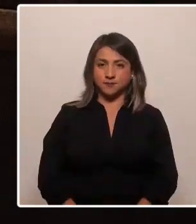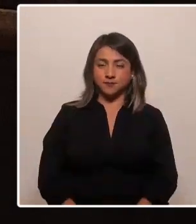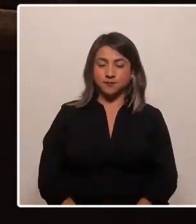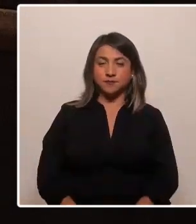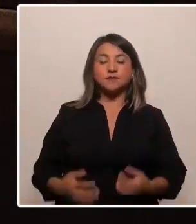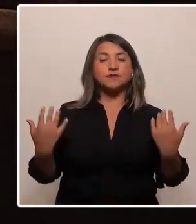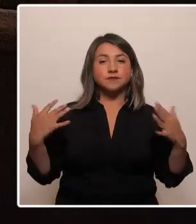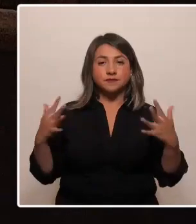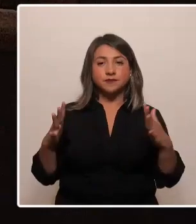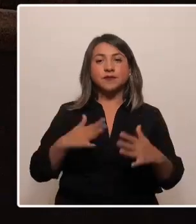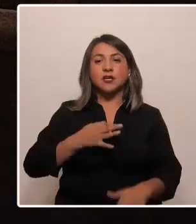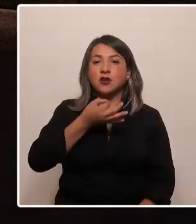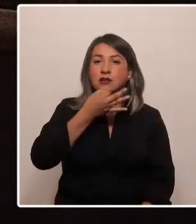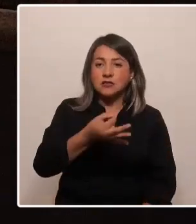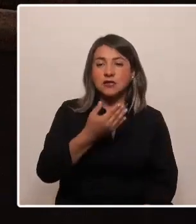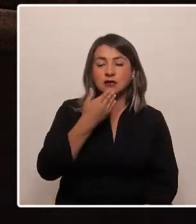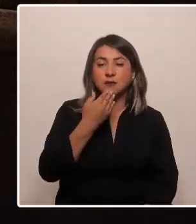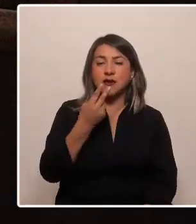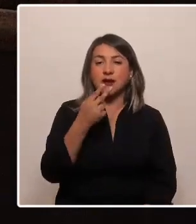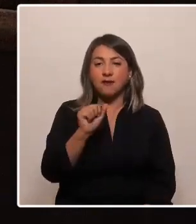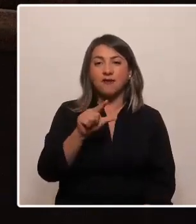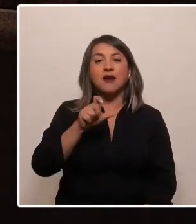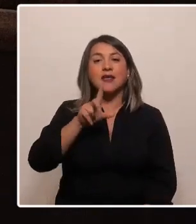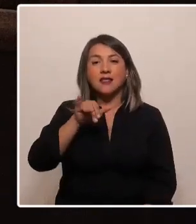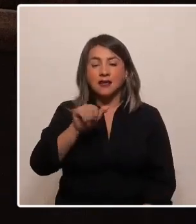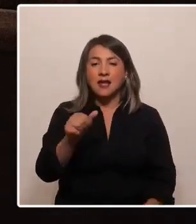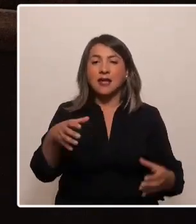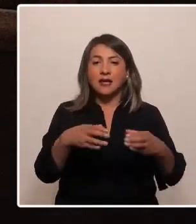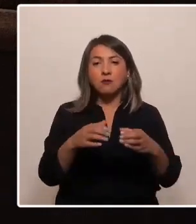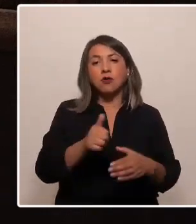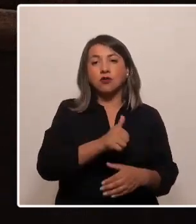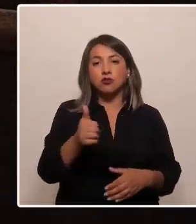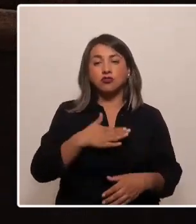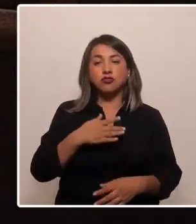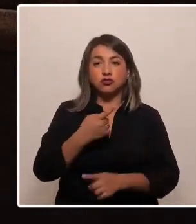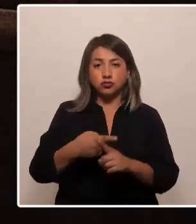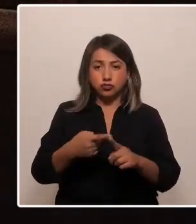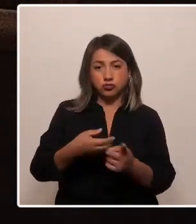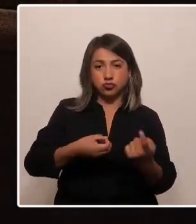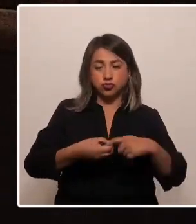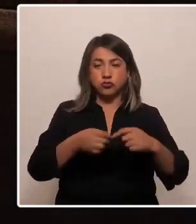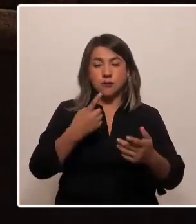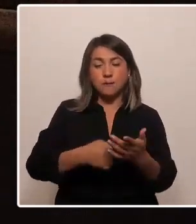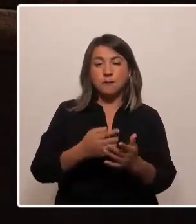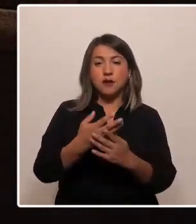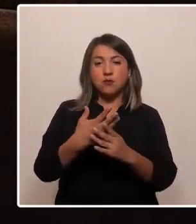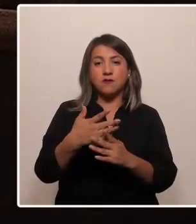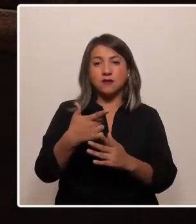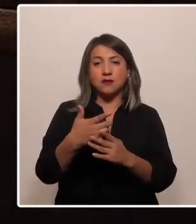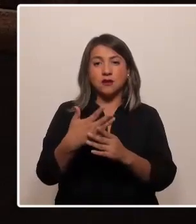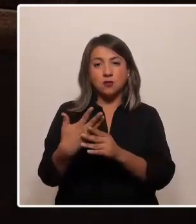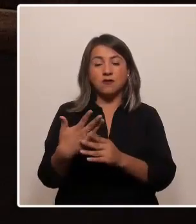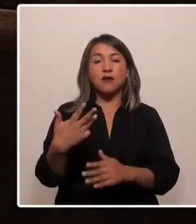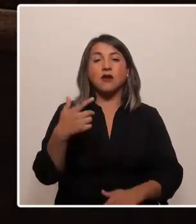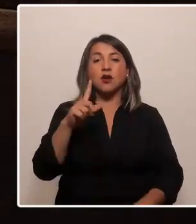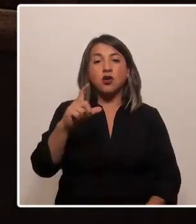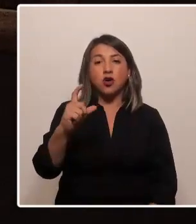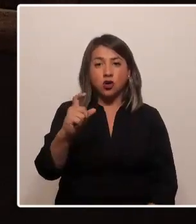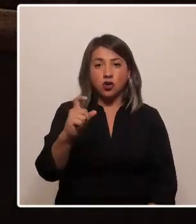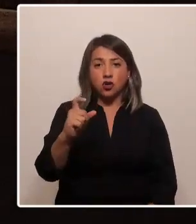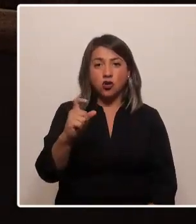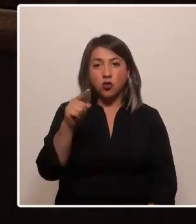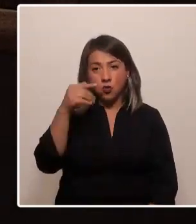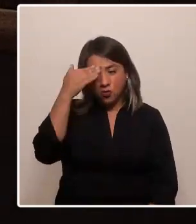Una mención también, Valentina, para el equipo de todos, del cual soy socio de 1979, Colo Colo, fundado un día como hoy del